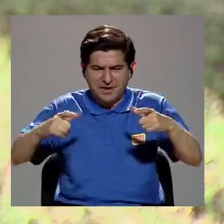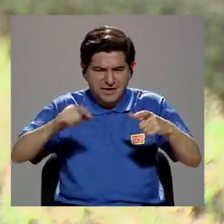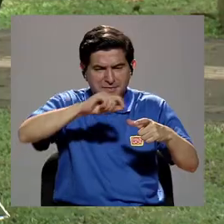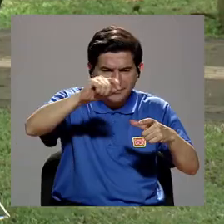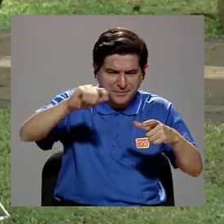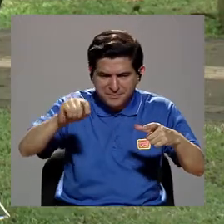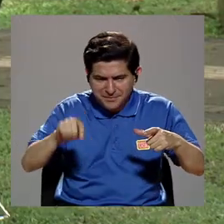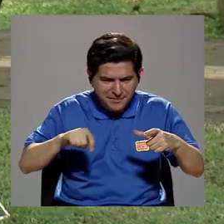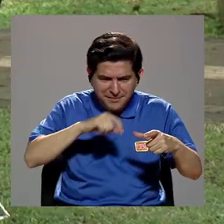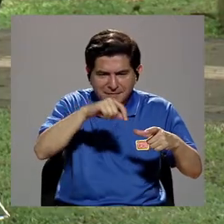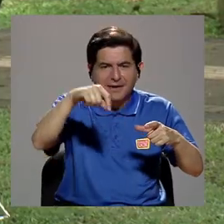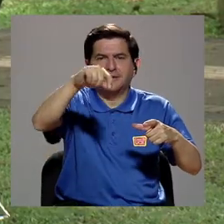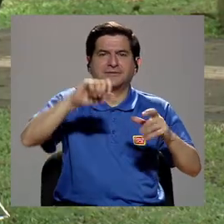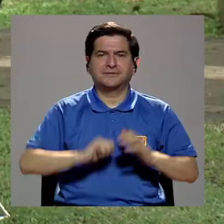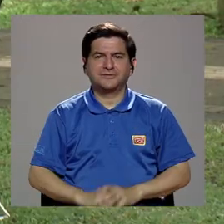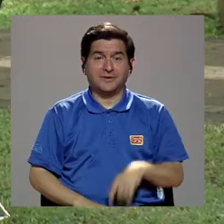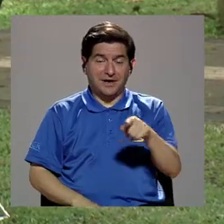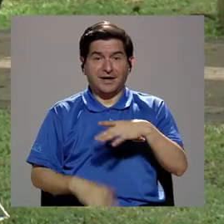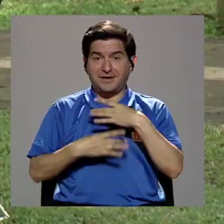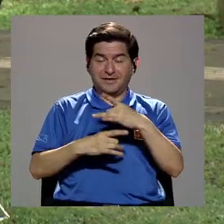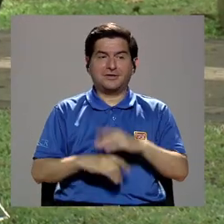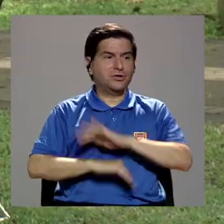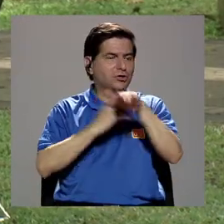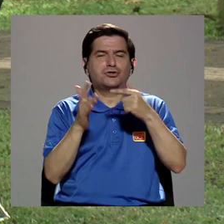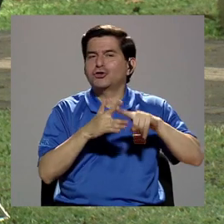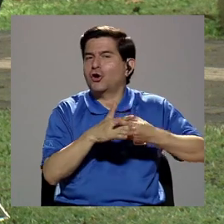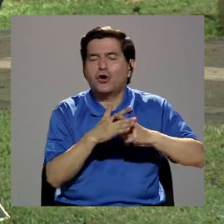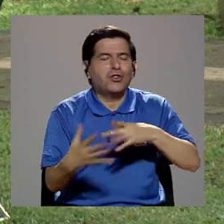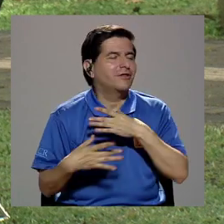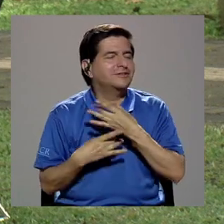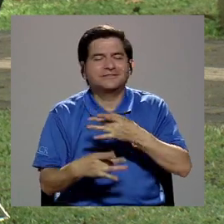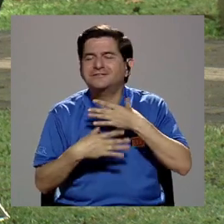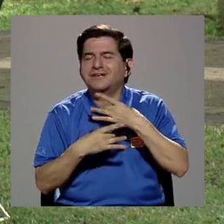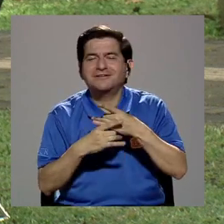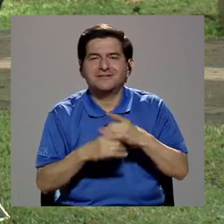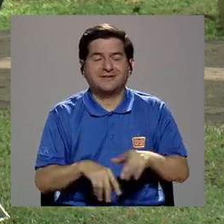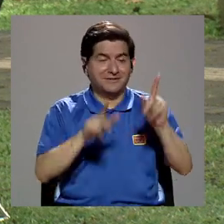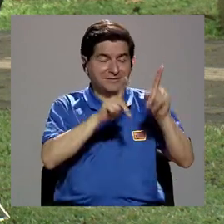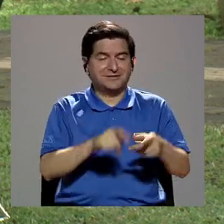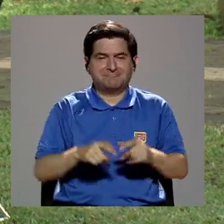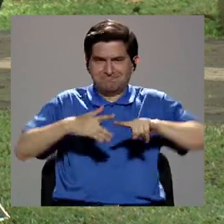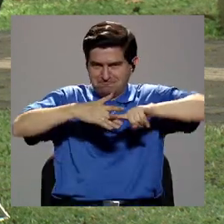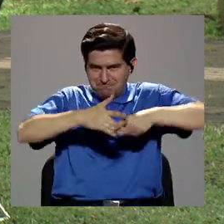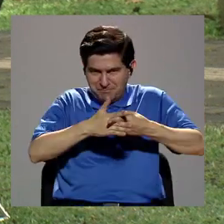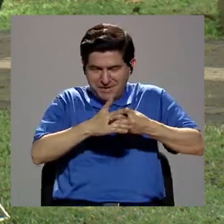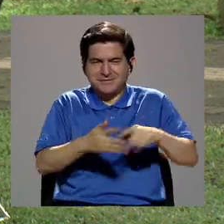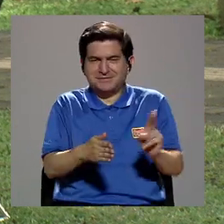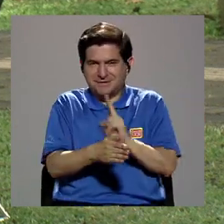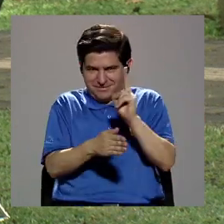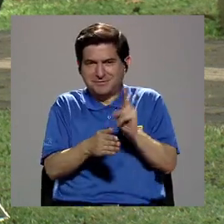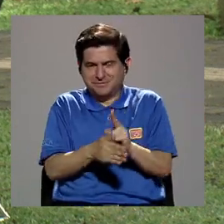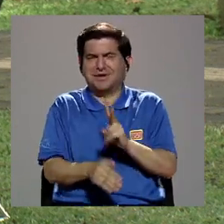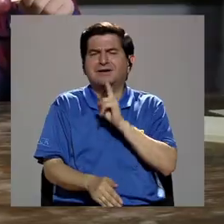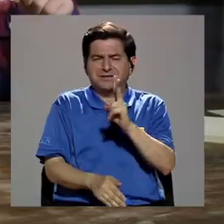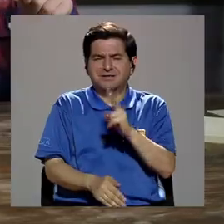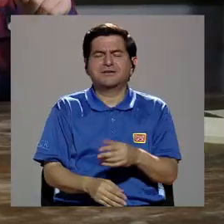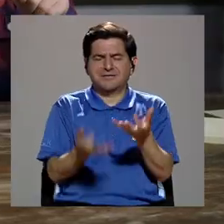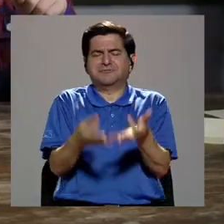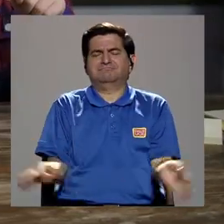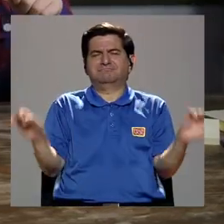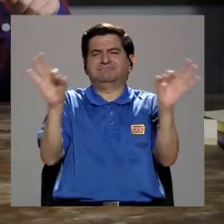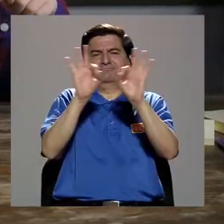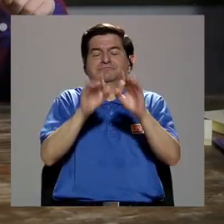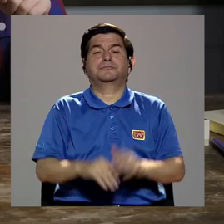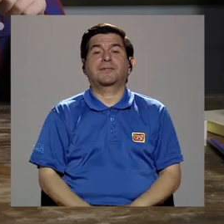atención. Todo lo que sea necesario mecanismos para atractivos para que la gente empiece a utilizarlos, realmente vale la pena.